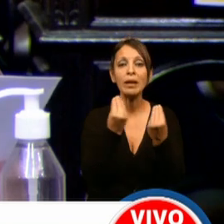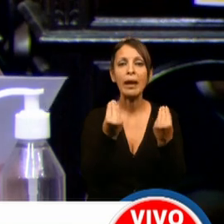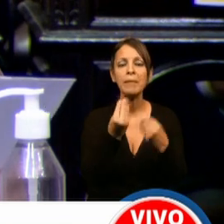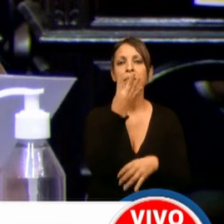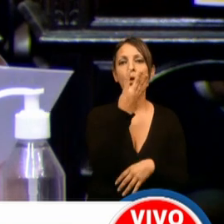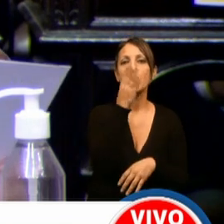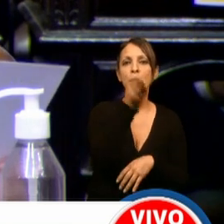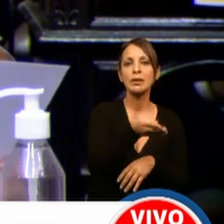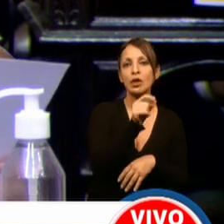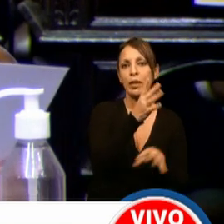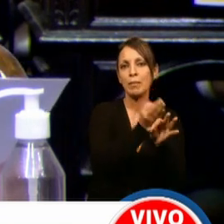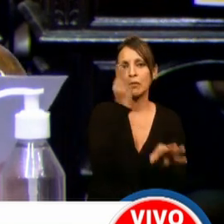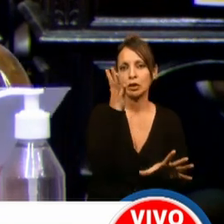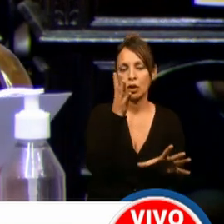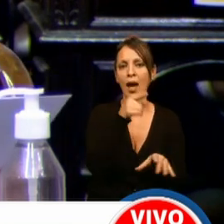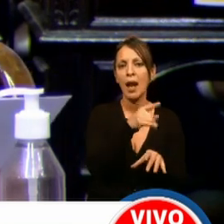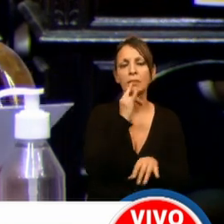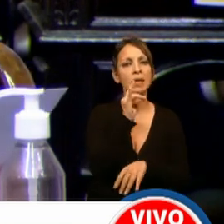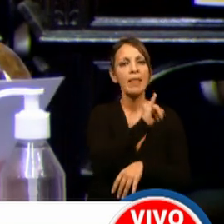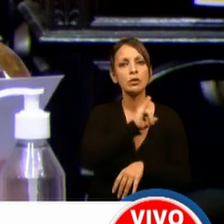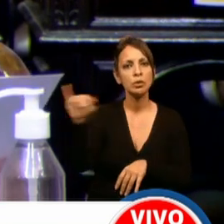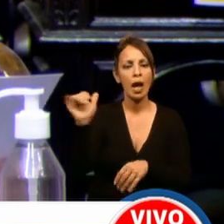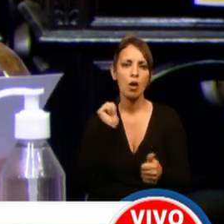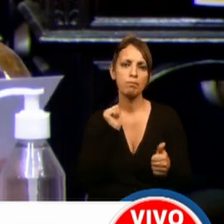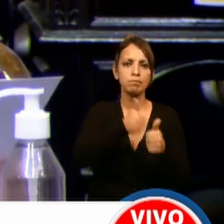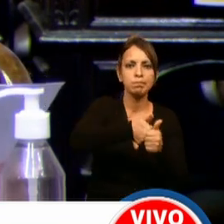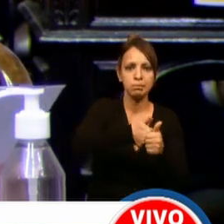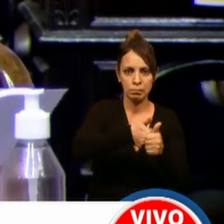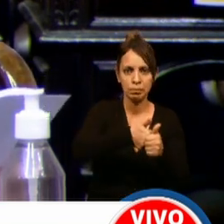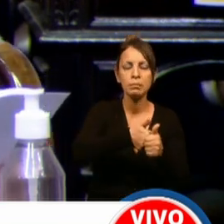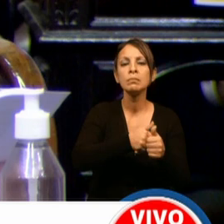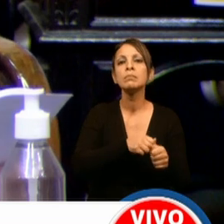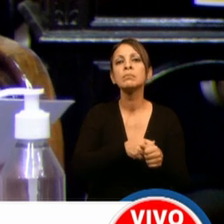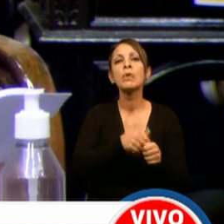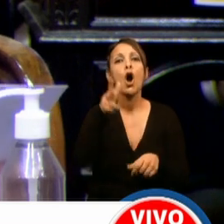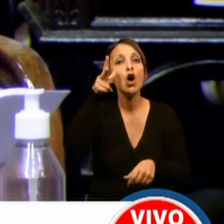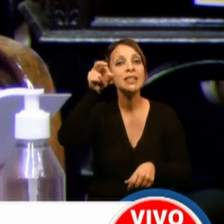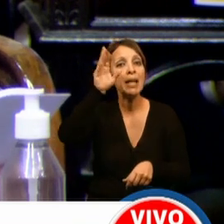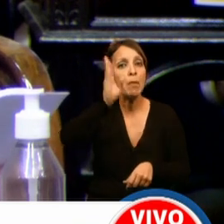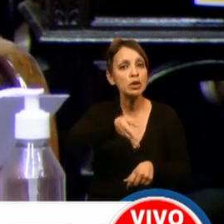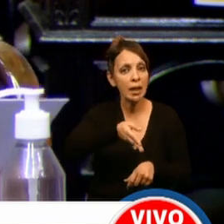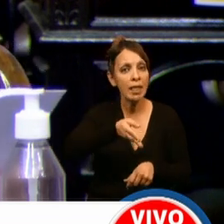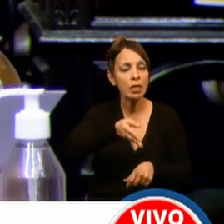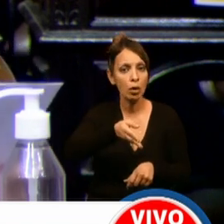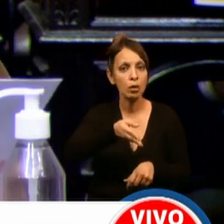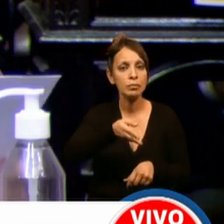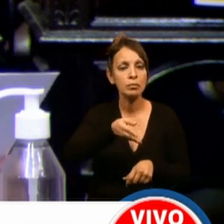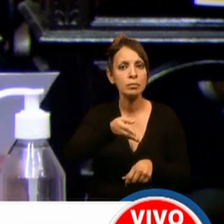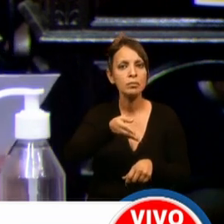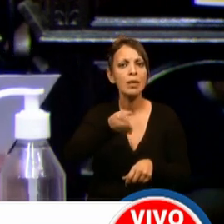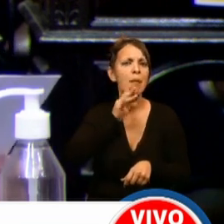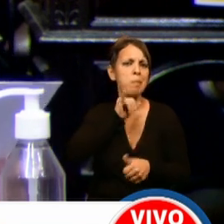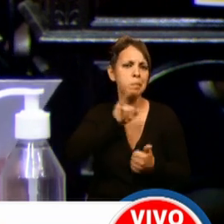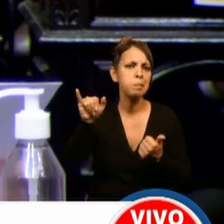ciento de profesionales denunciaron abuso sexual más del 80 por ciento denunció